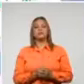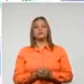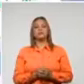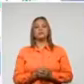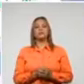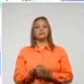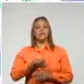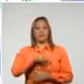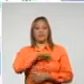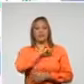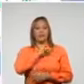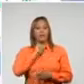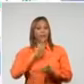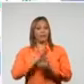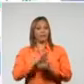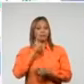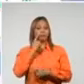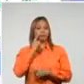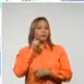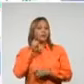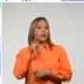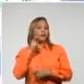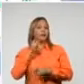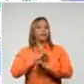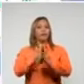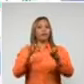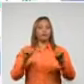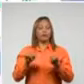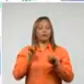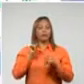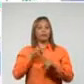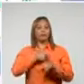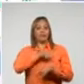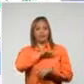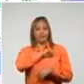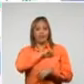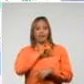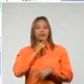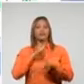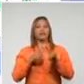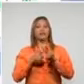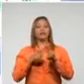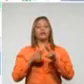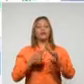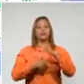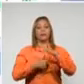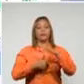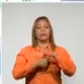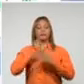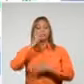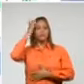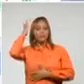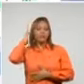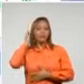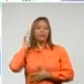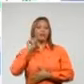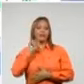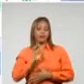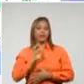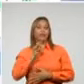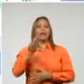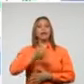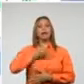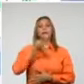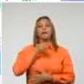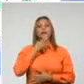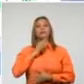ayer, a partir de lo que veíamos en las emisiones del sistema informativo de la televisión cubana, el presidente de la República de Cuba, Miguel Díaz-Canel Bermúdez, indicaba